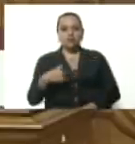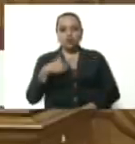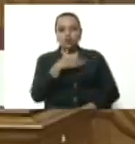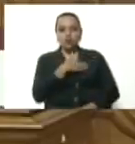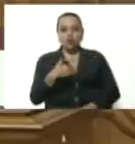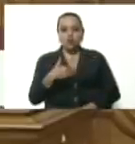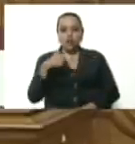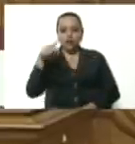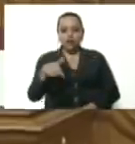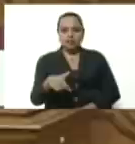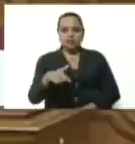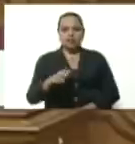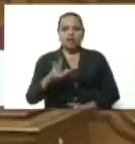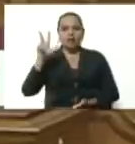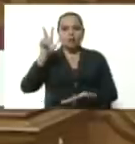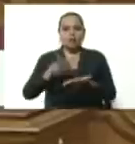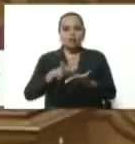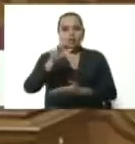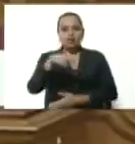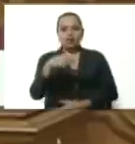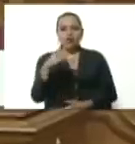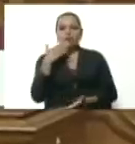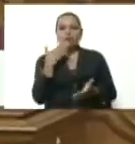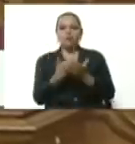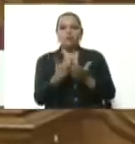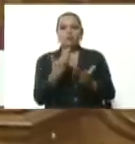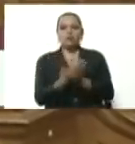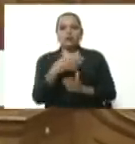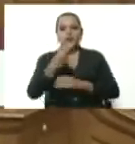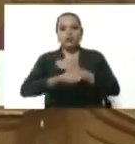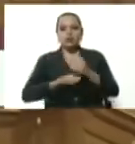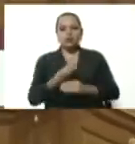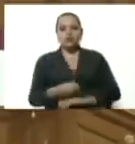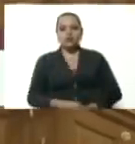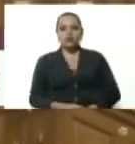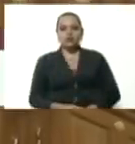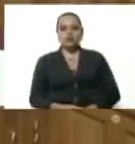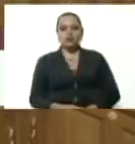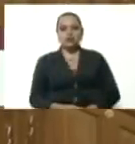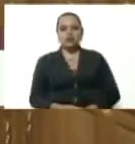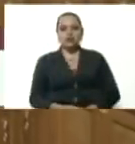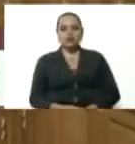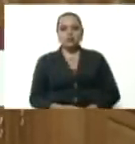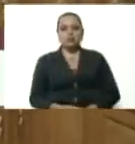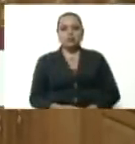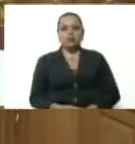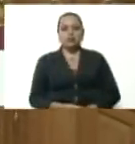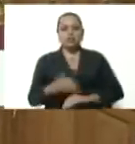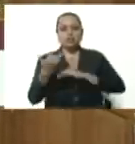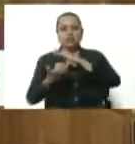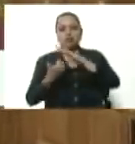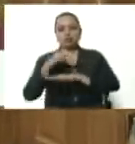esta plenaria la aprobación, pues, de esta propuesta hecha por expertos del Instituto Nacional de